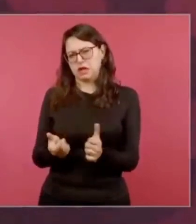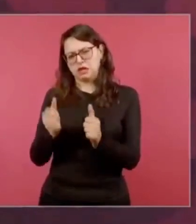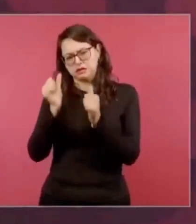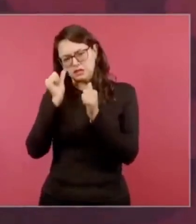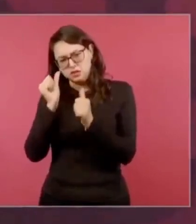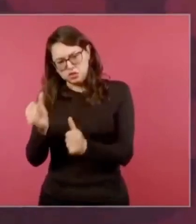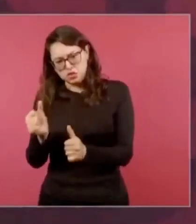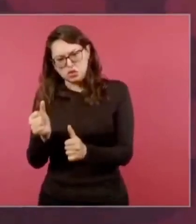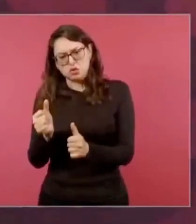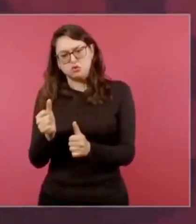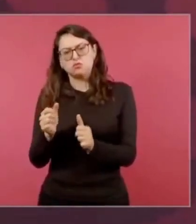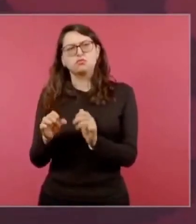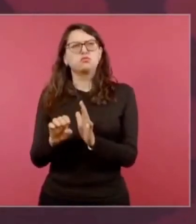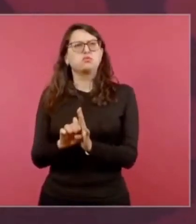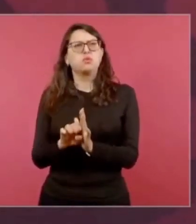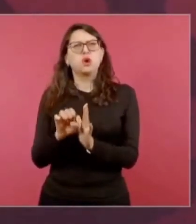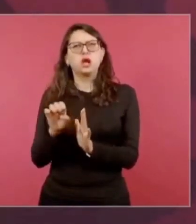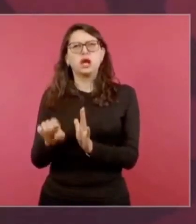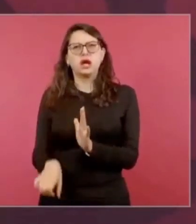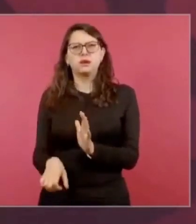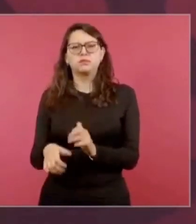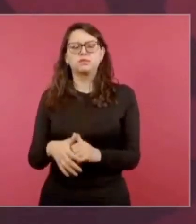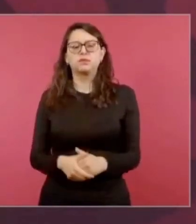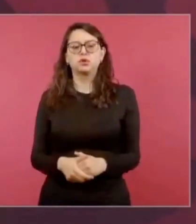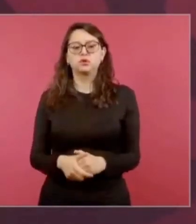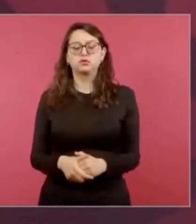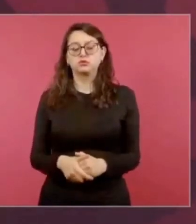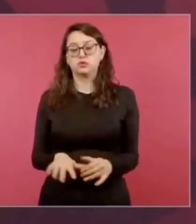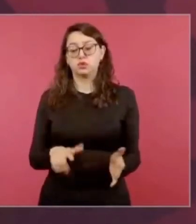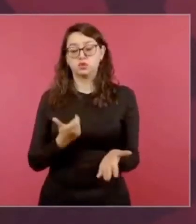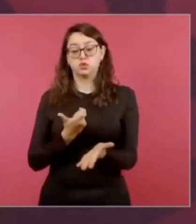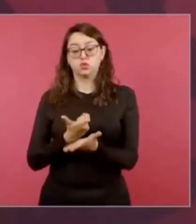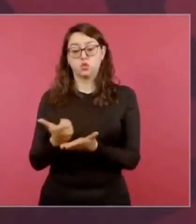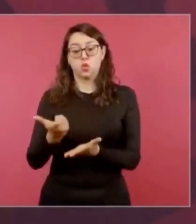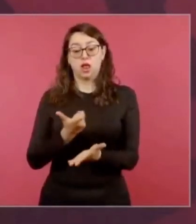que se vaya reglamentando lo de un salario mínimo